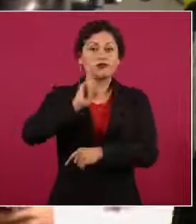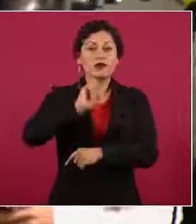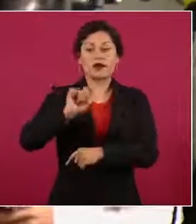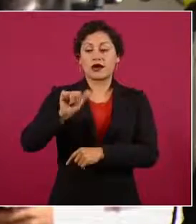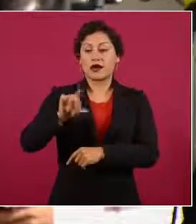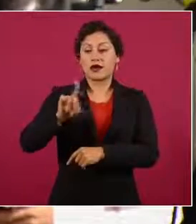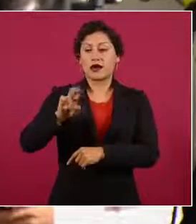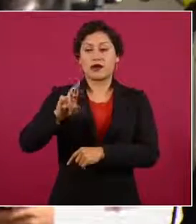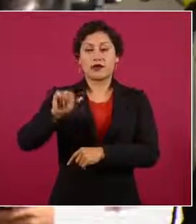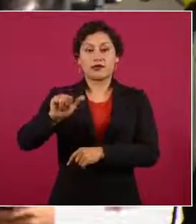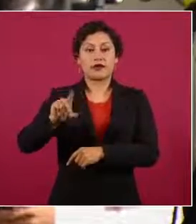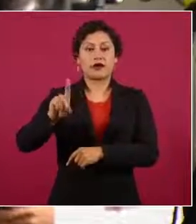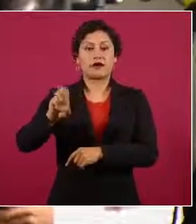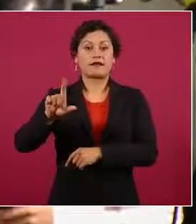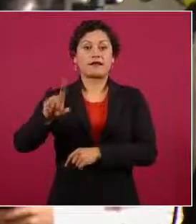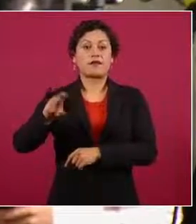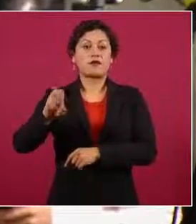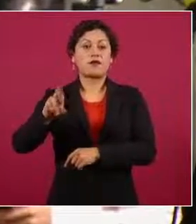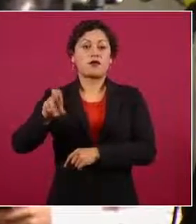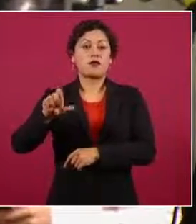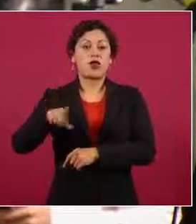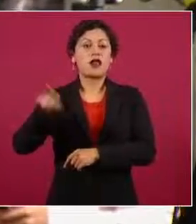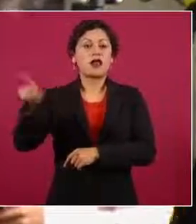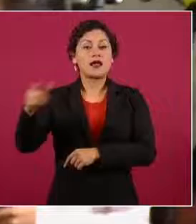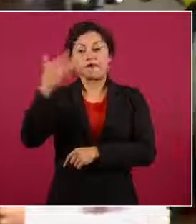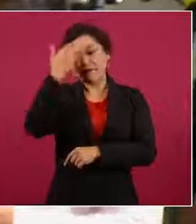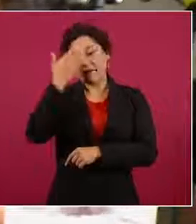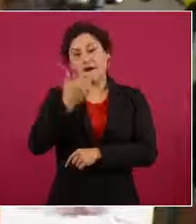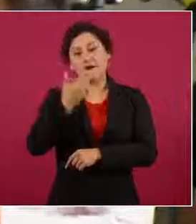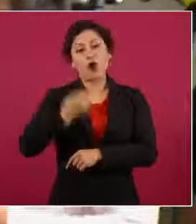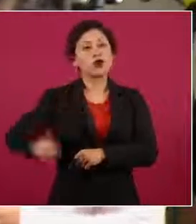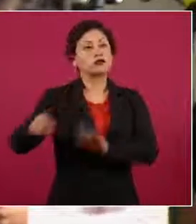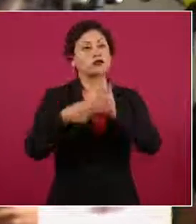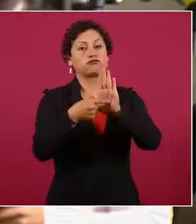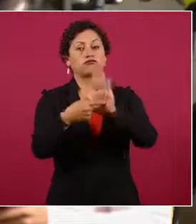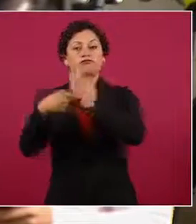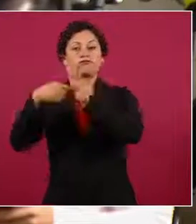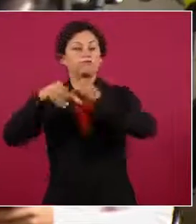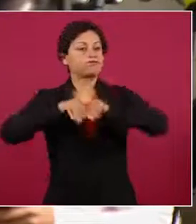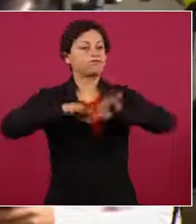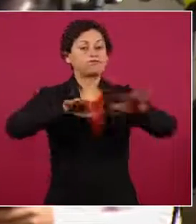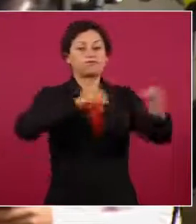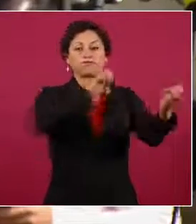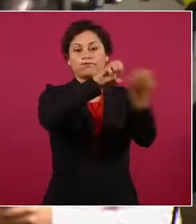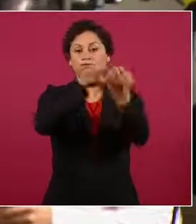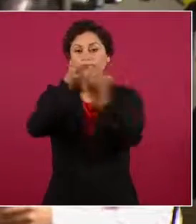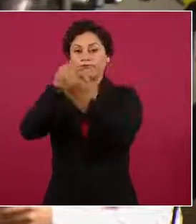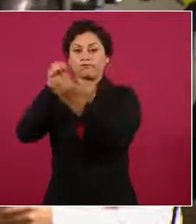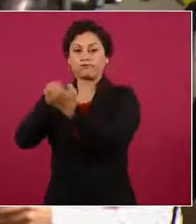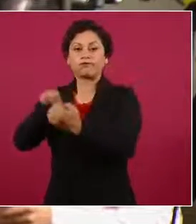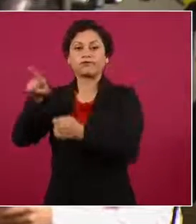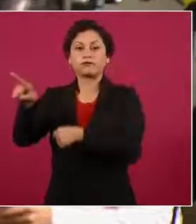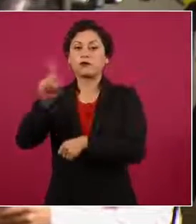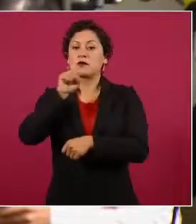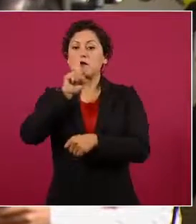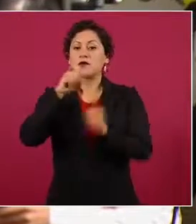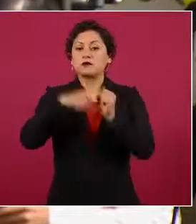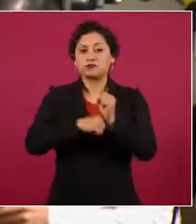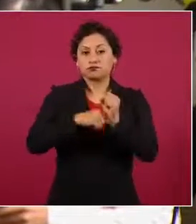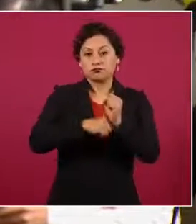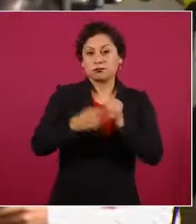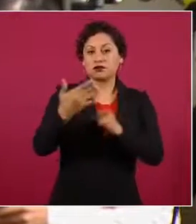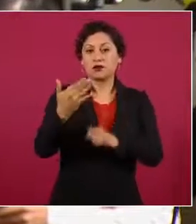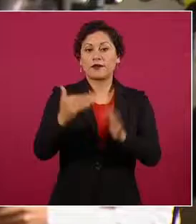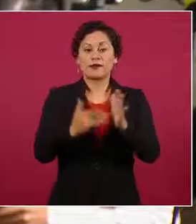colgar de su popularidad para engañar a los mexiquenses y tapar el desfalco de los 50 millones de pesos del erario público